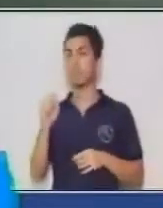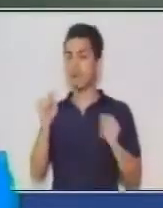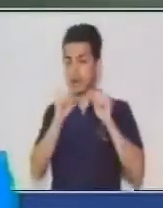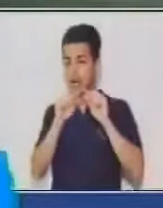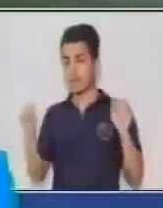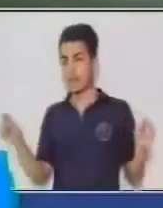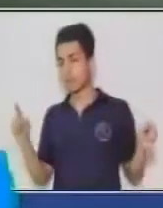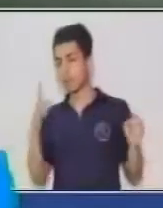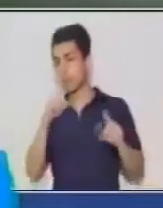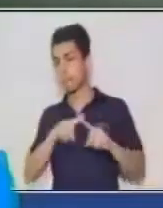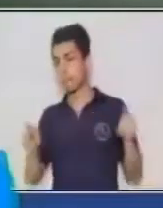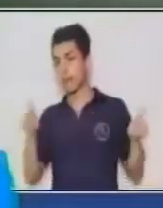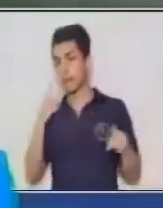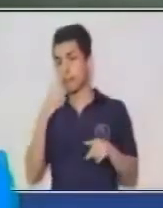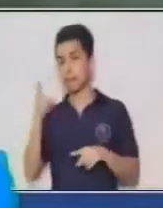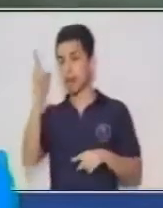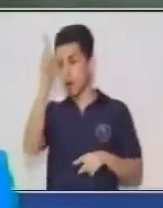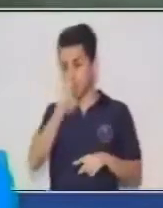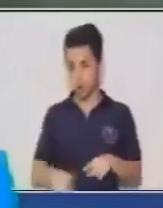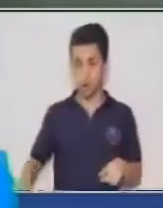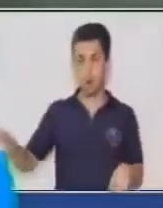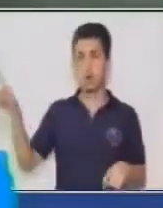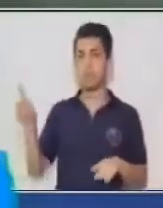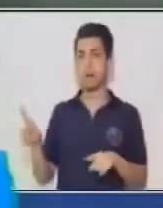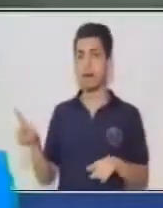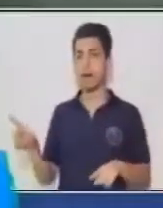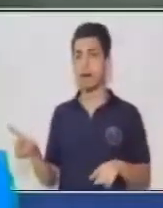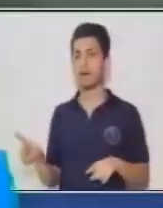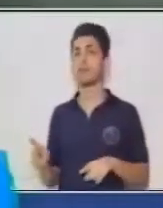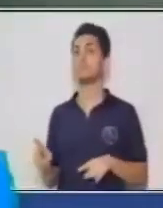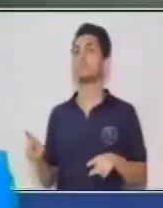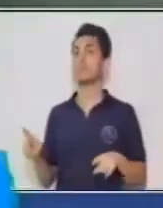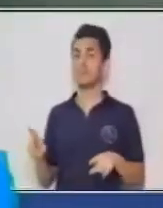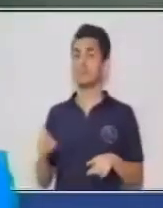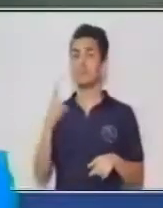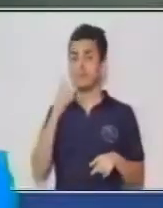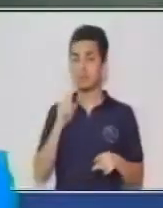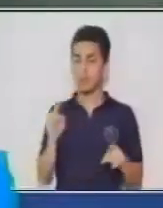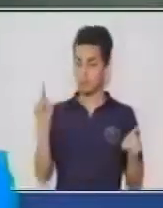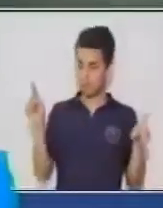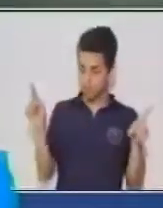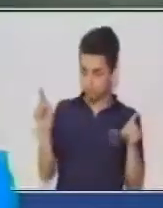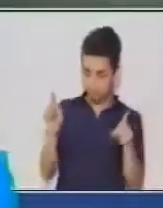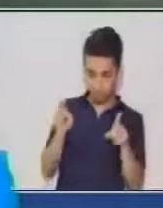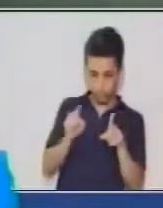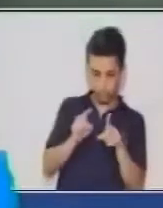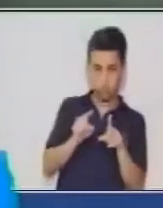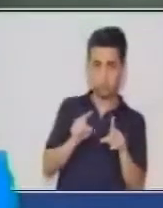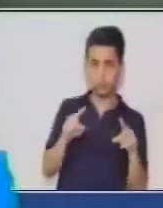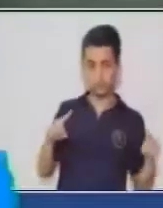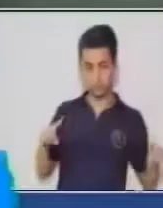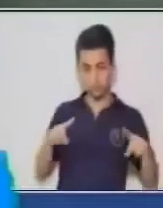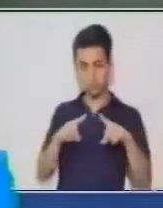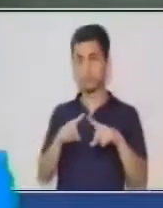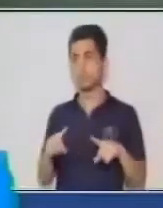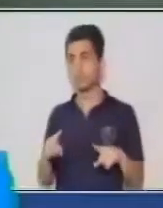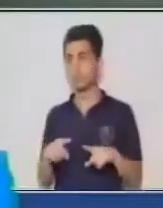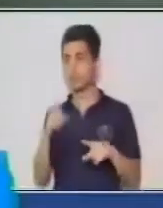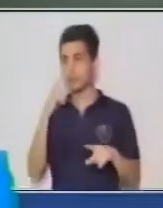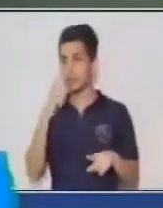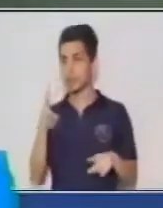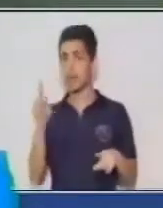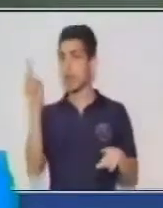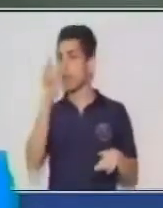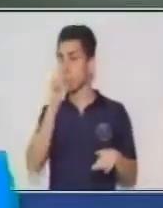curvas que son estas funciones polinómicas se van acercando de manera indefinida, o sea que se van acercando